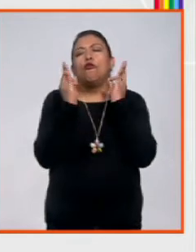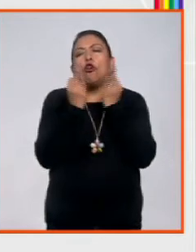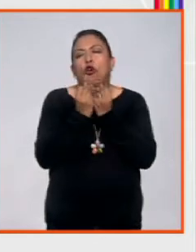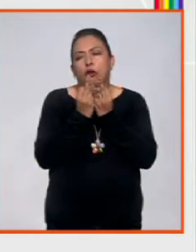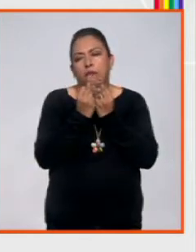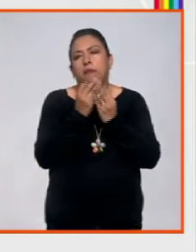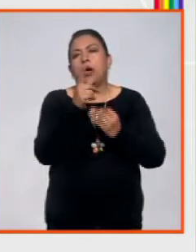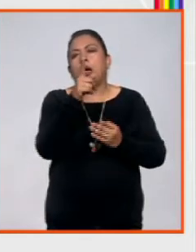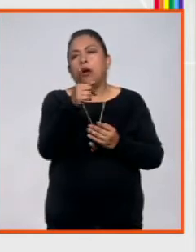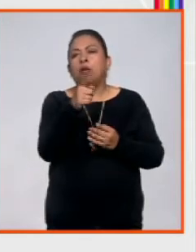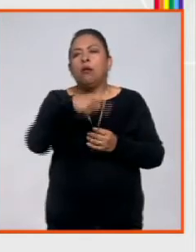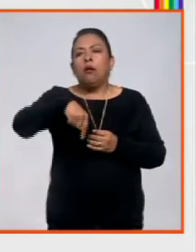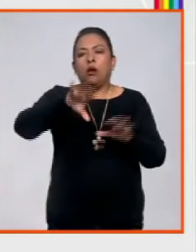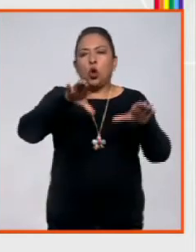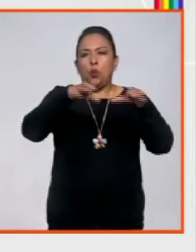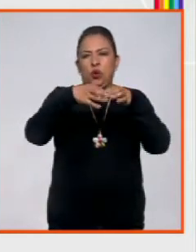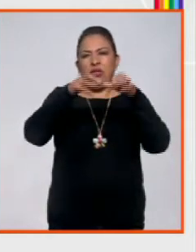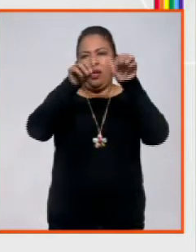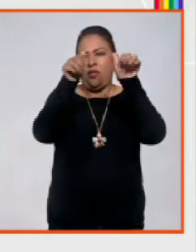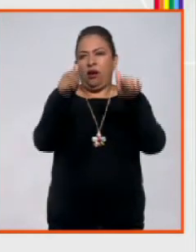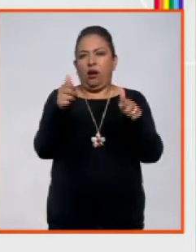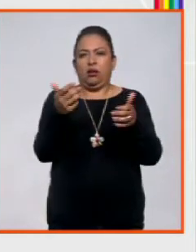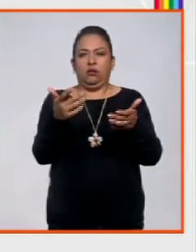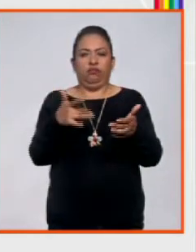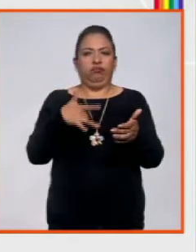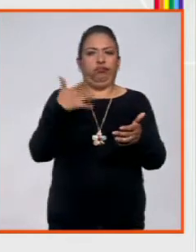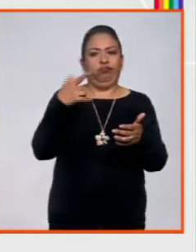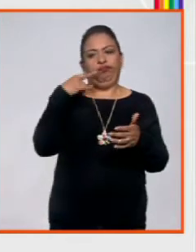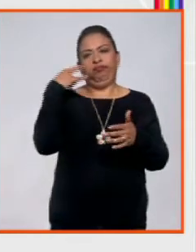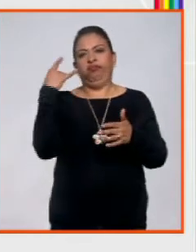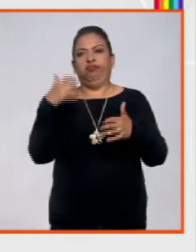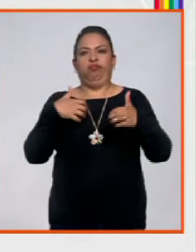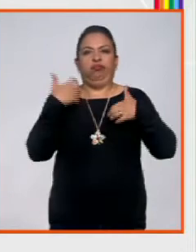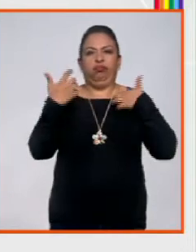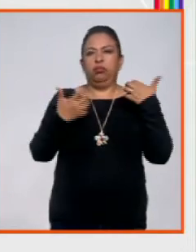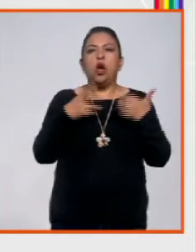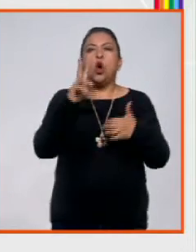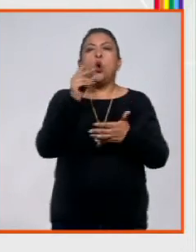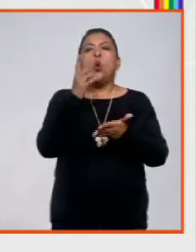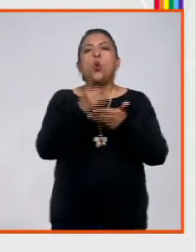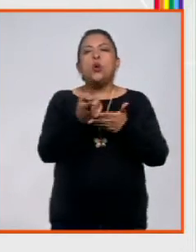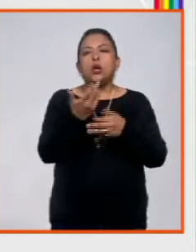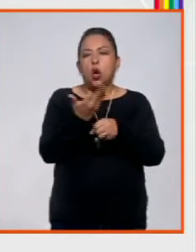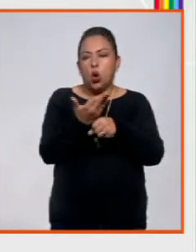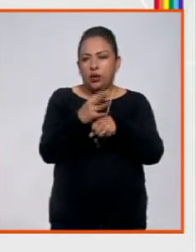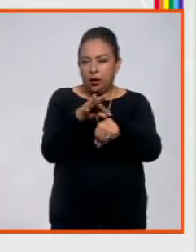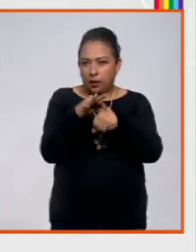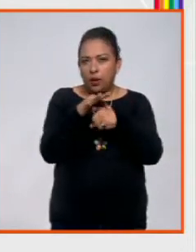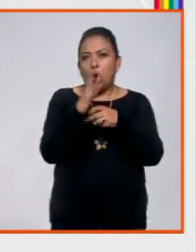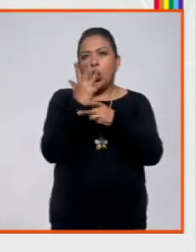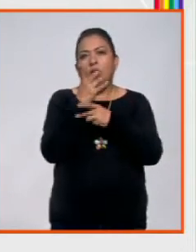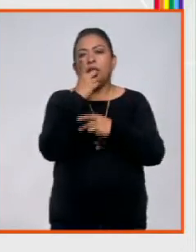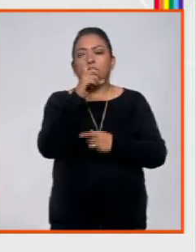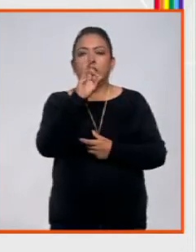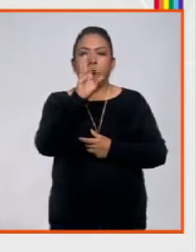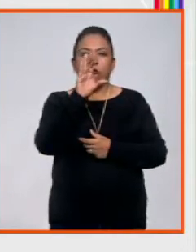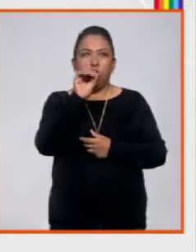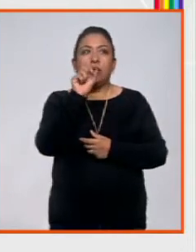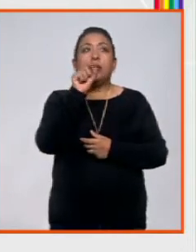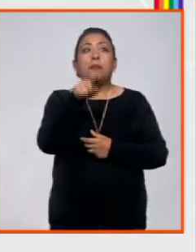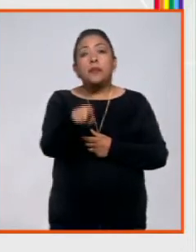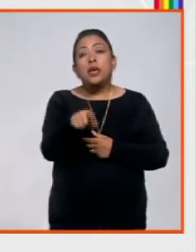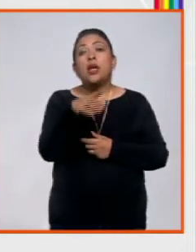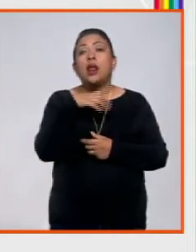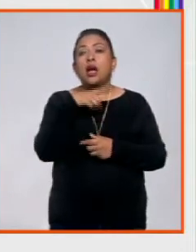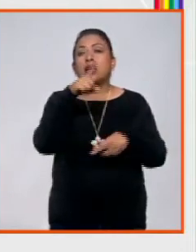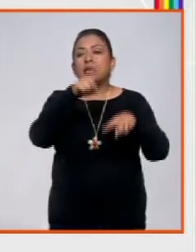reaccionado gran parte de la comunidad artística y cultural que no es únicamente con relación a lo que se está viviendo lo que se ha dicho en el fondo también tiene que ver